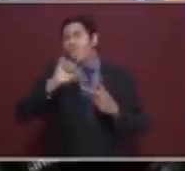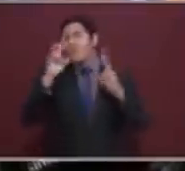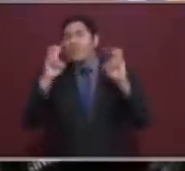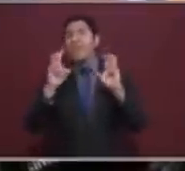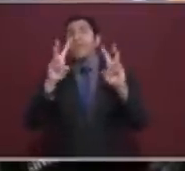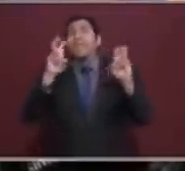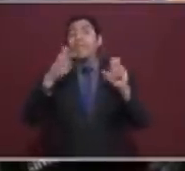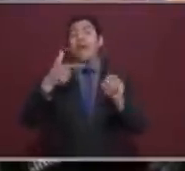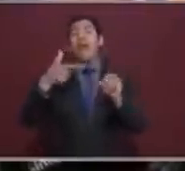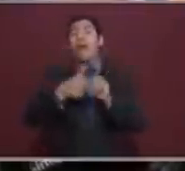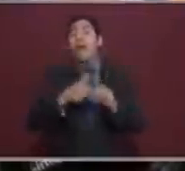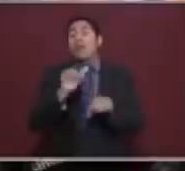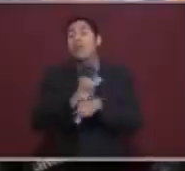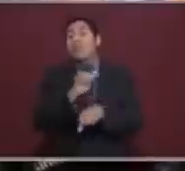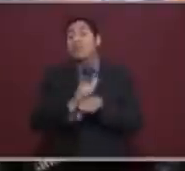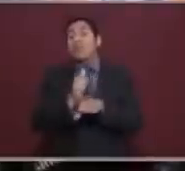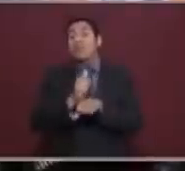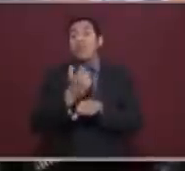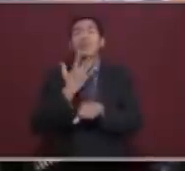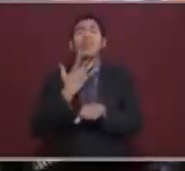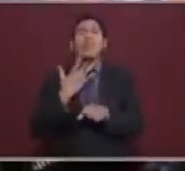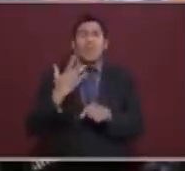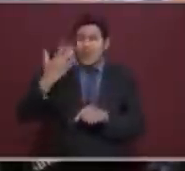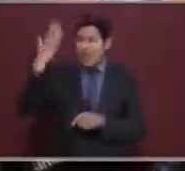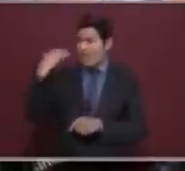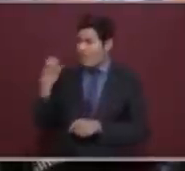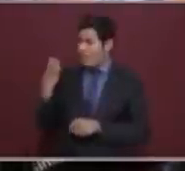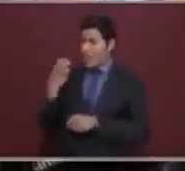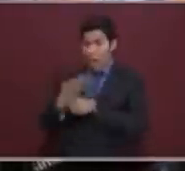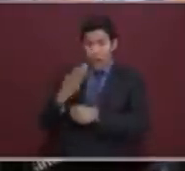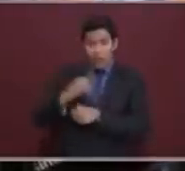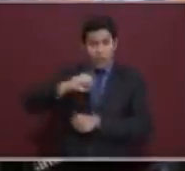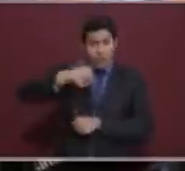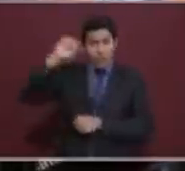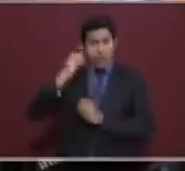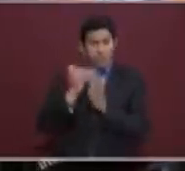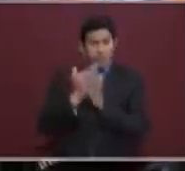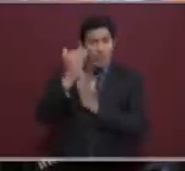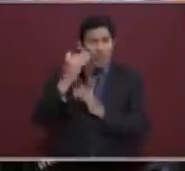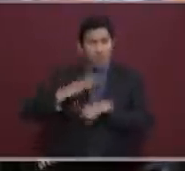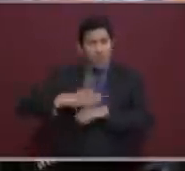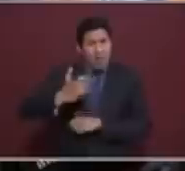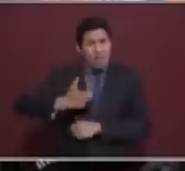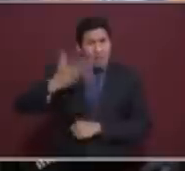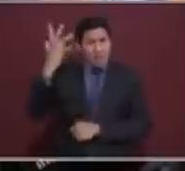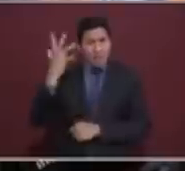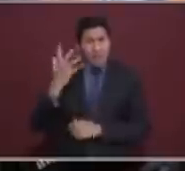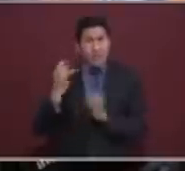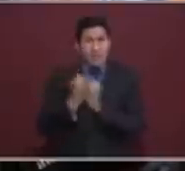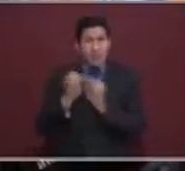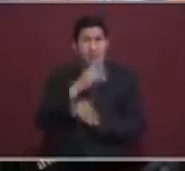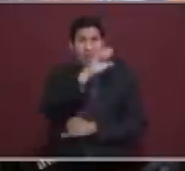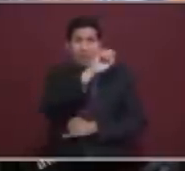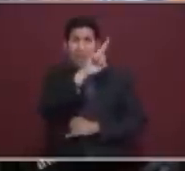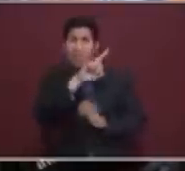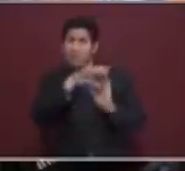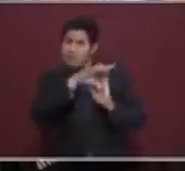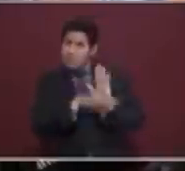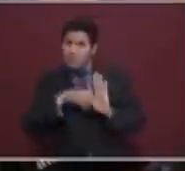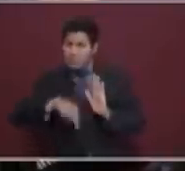enero y qué estrategia se piensa a realizar sobre todo también esta máscara que en san diego aquí en tijuana